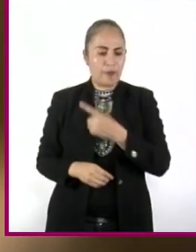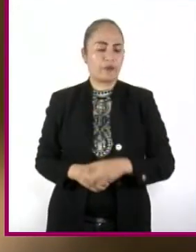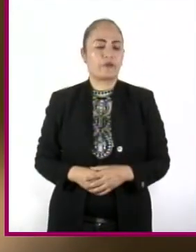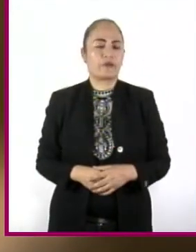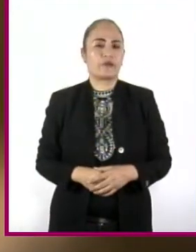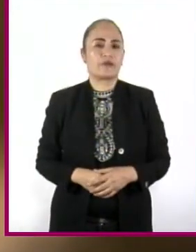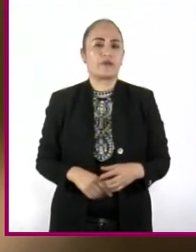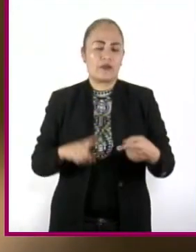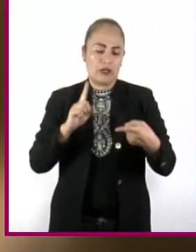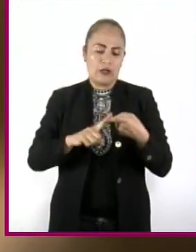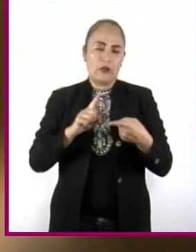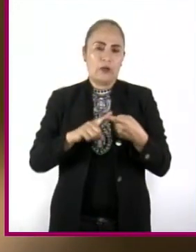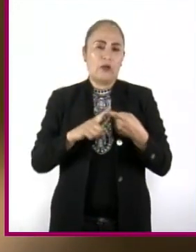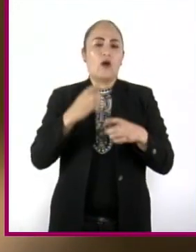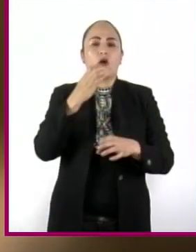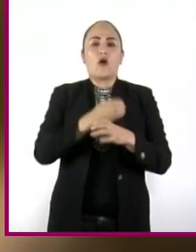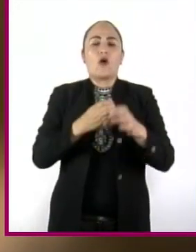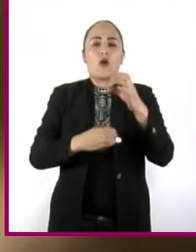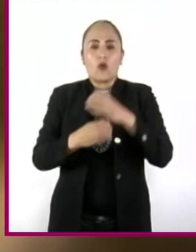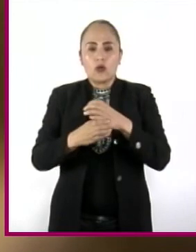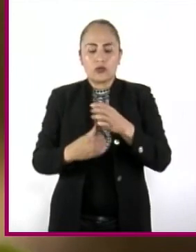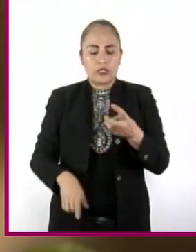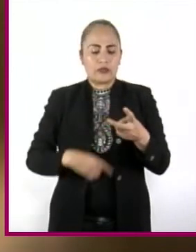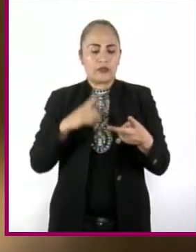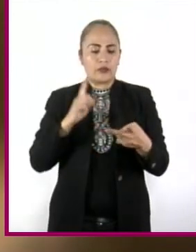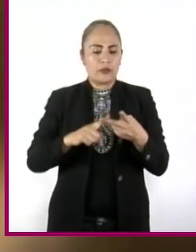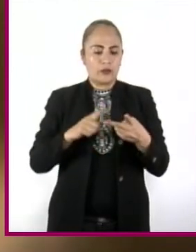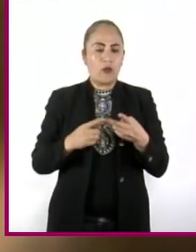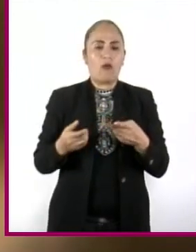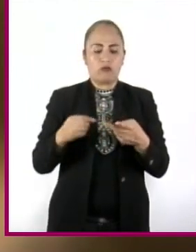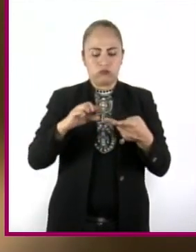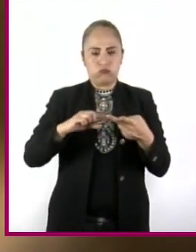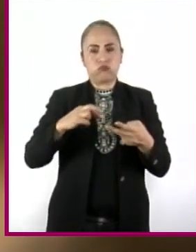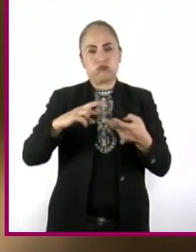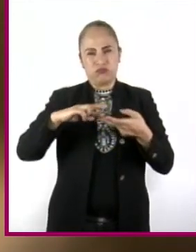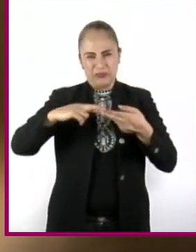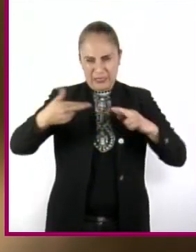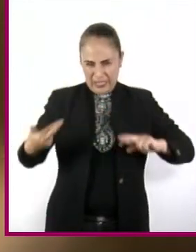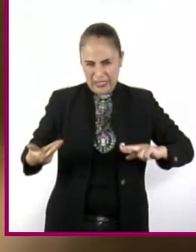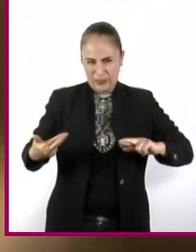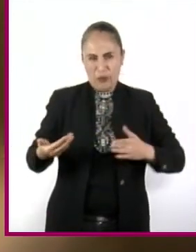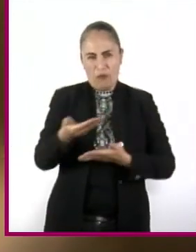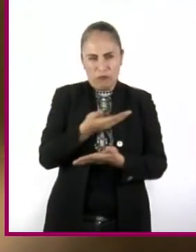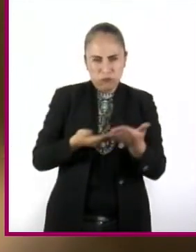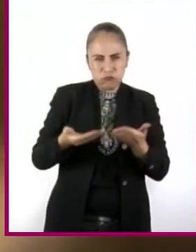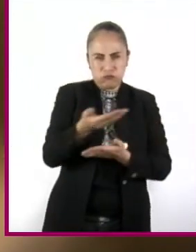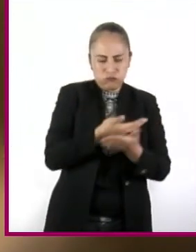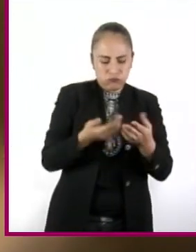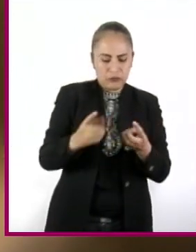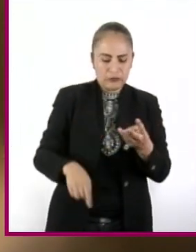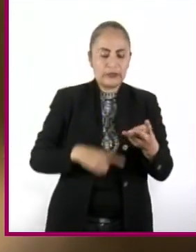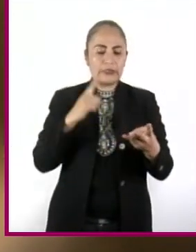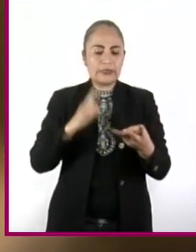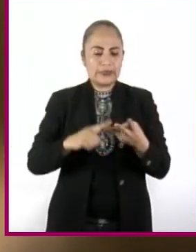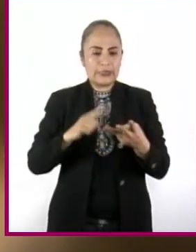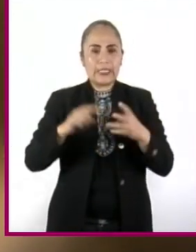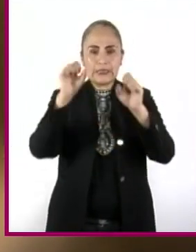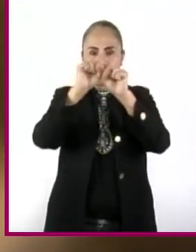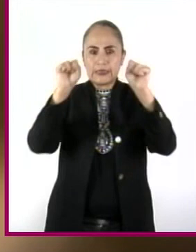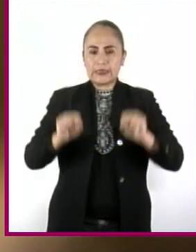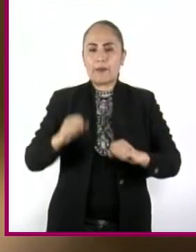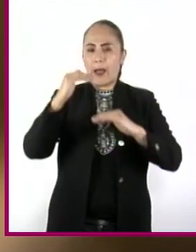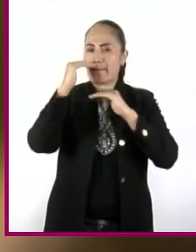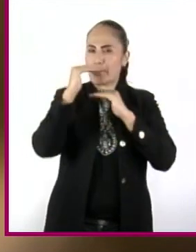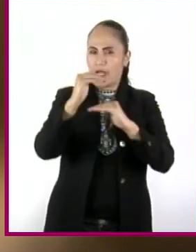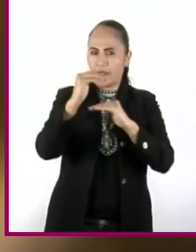1. Sus elementos. 2. Las relaciones entre ellos. Y 3. Los límites del sistema, los